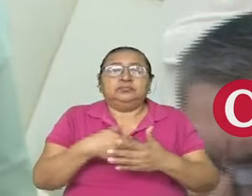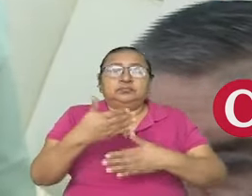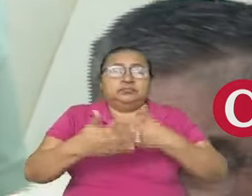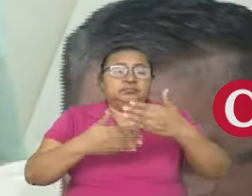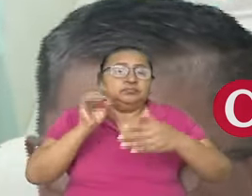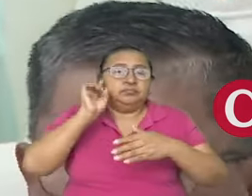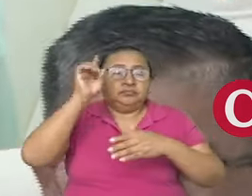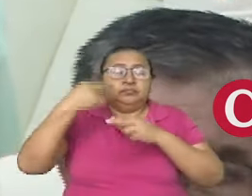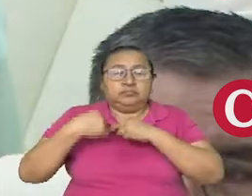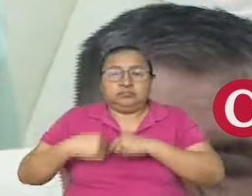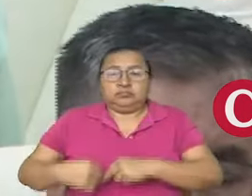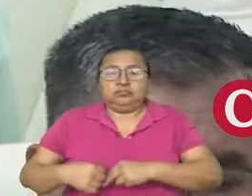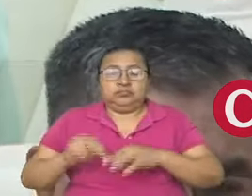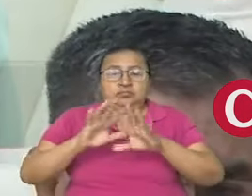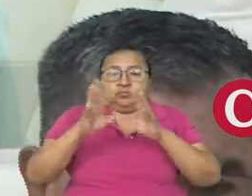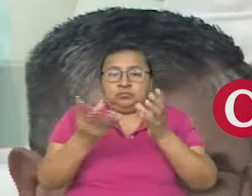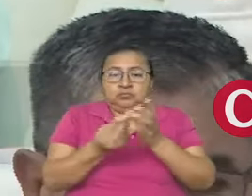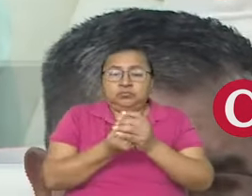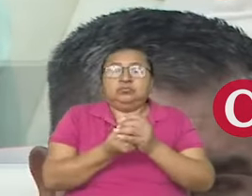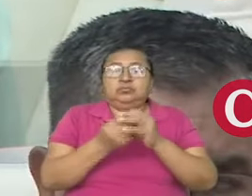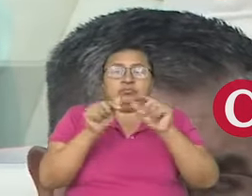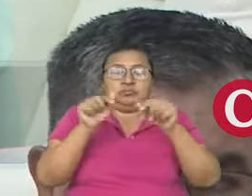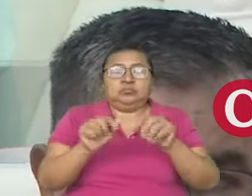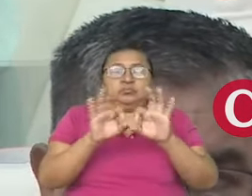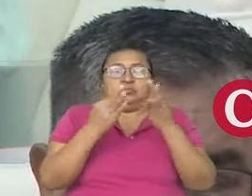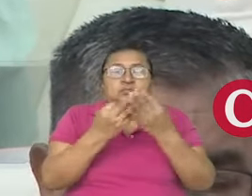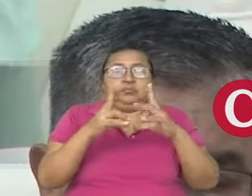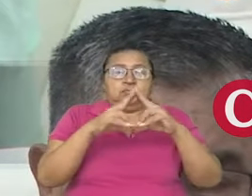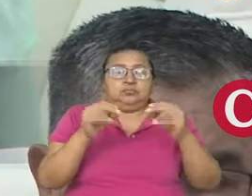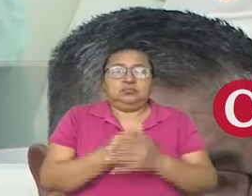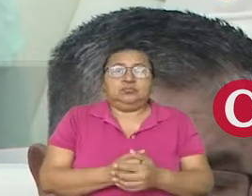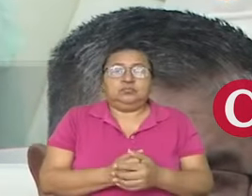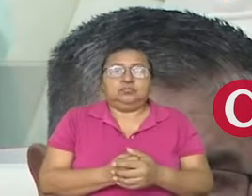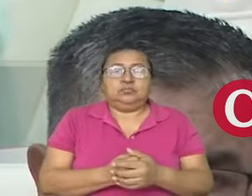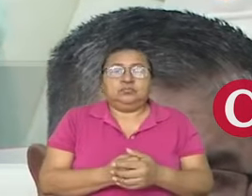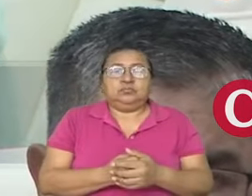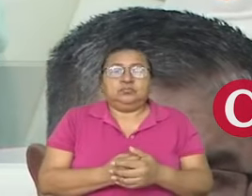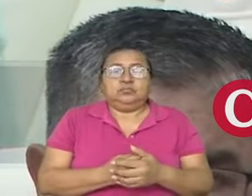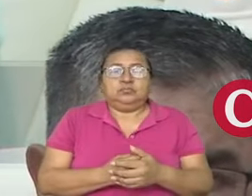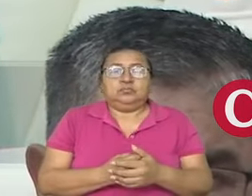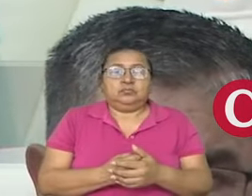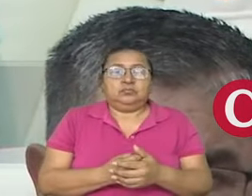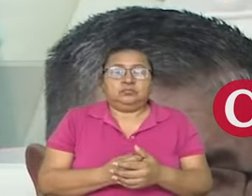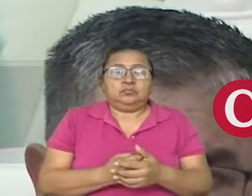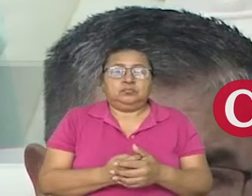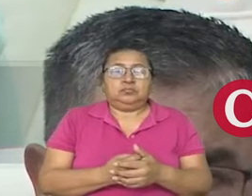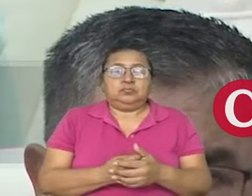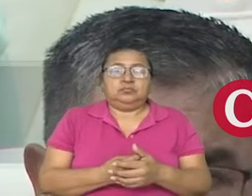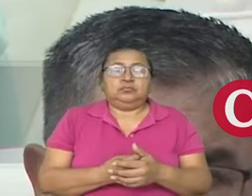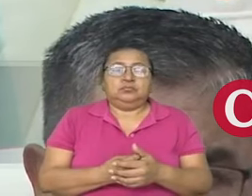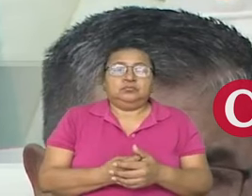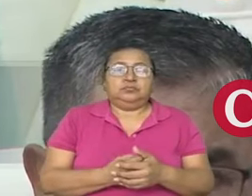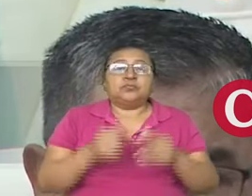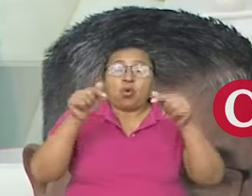sandinista Carlos Emilio López dejó Claro que este paquete de reformas constituye otro intento del régimen para acceder y